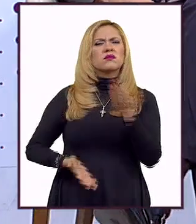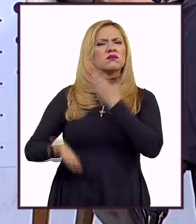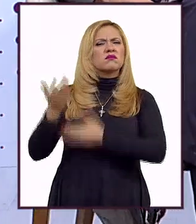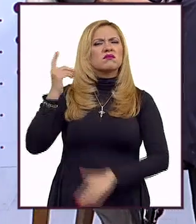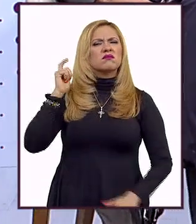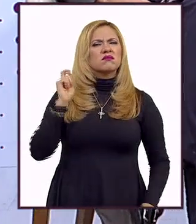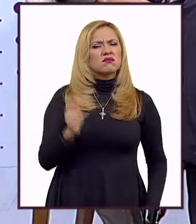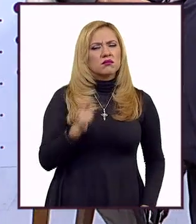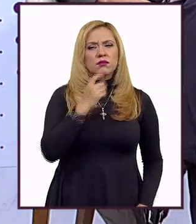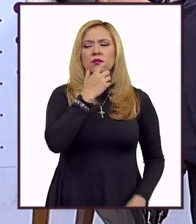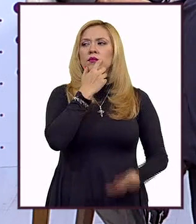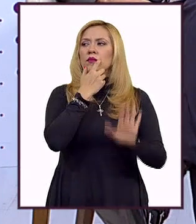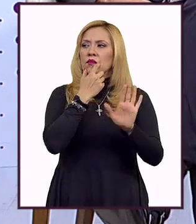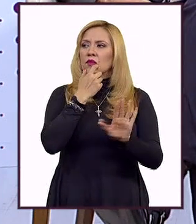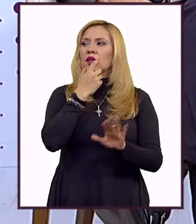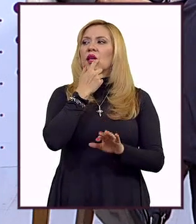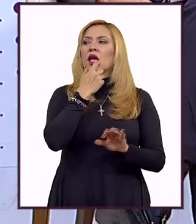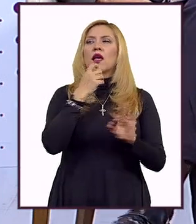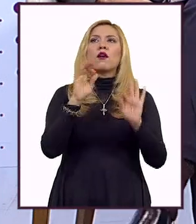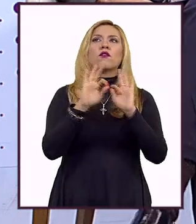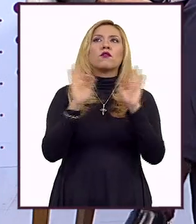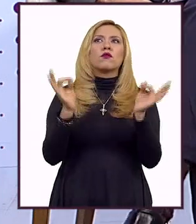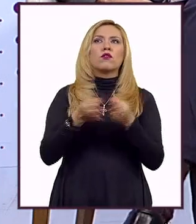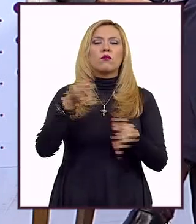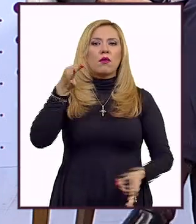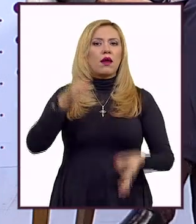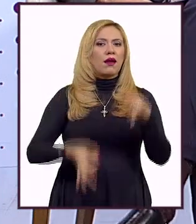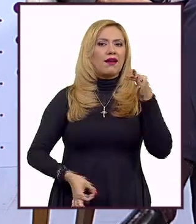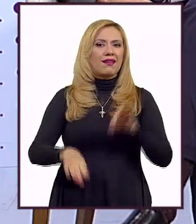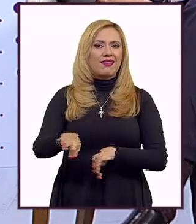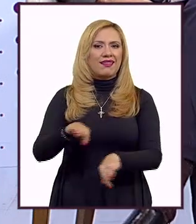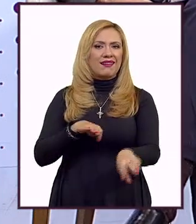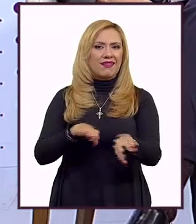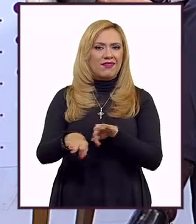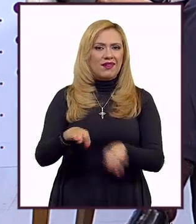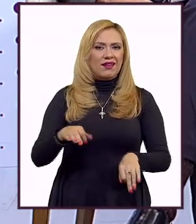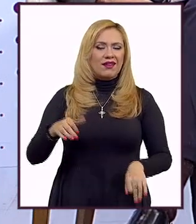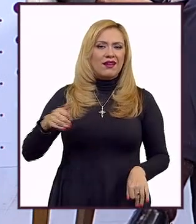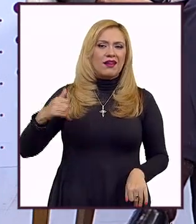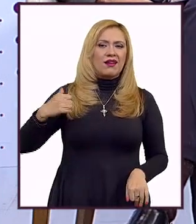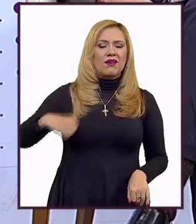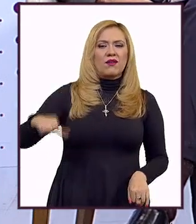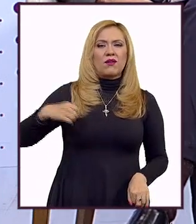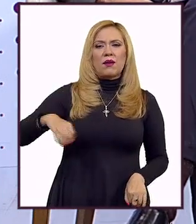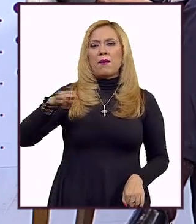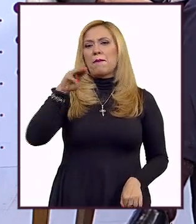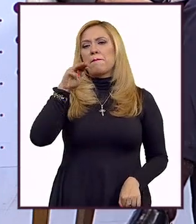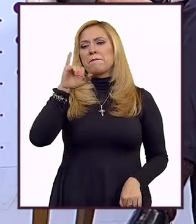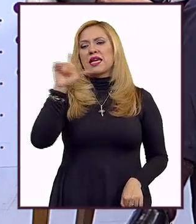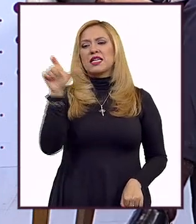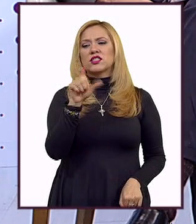Bueno, había un sistema de justicia que le llamamos mixto